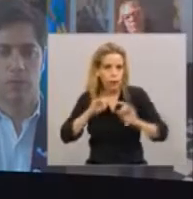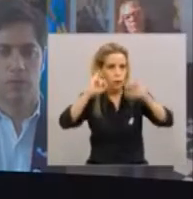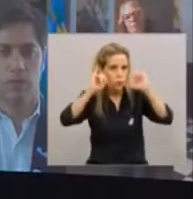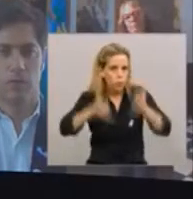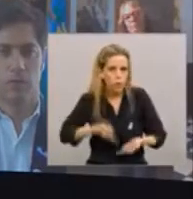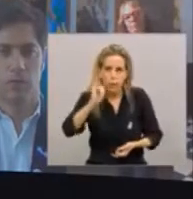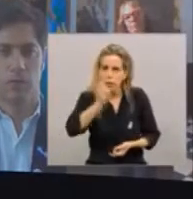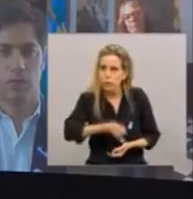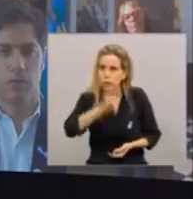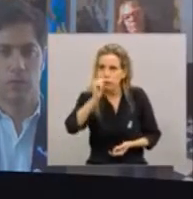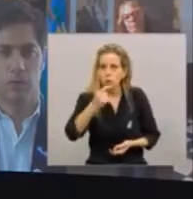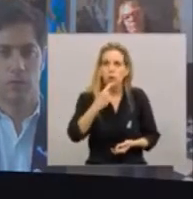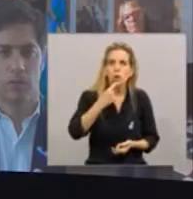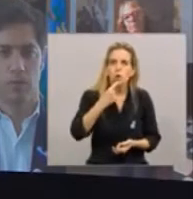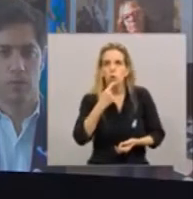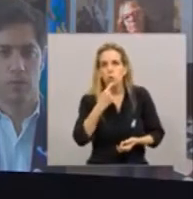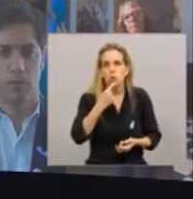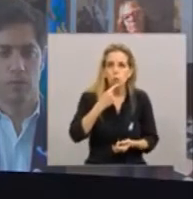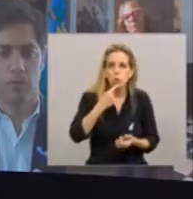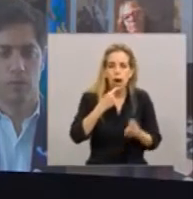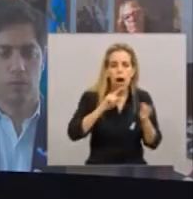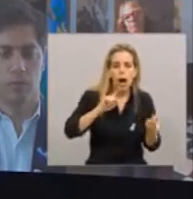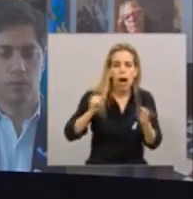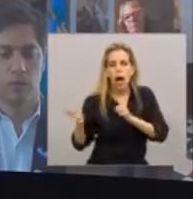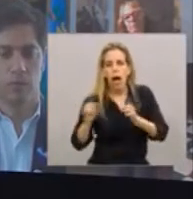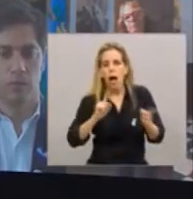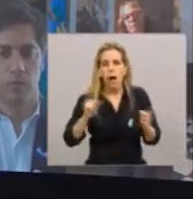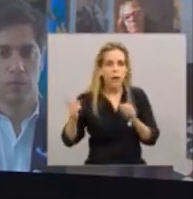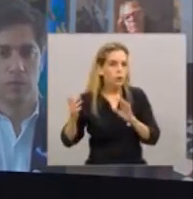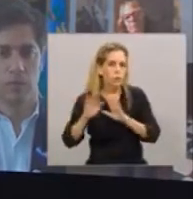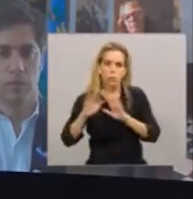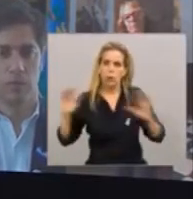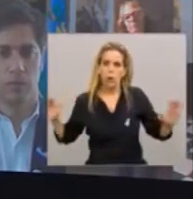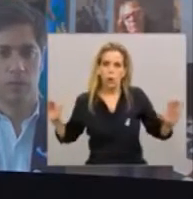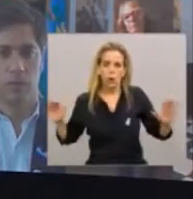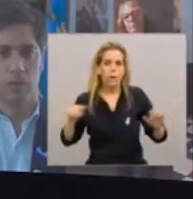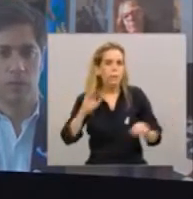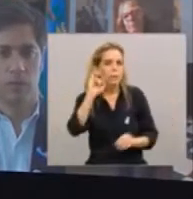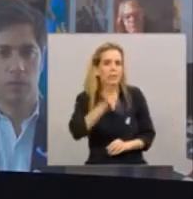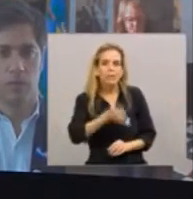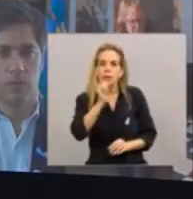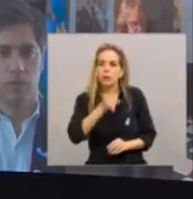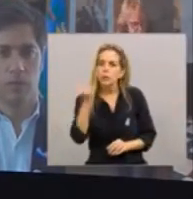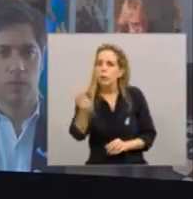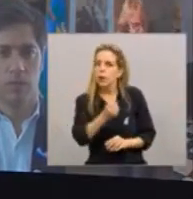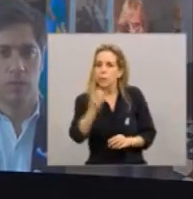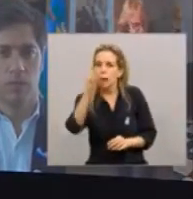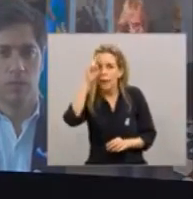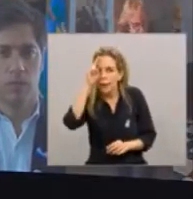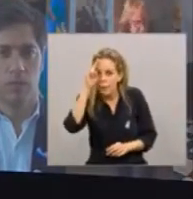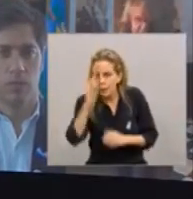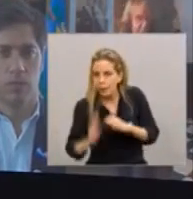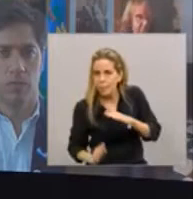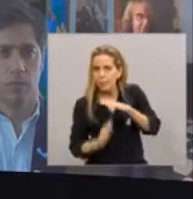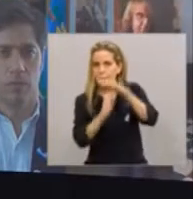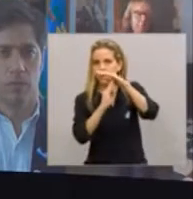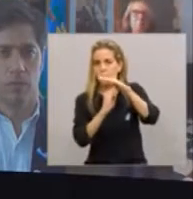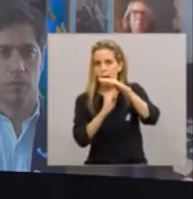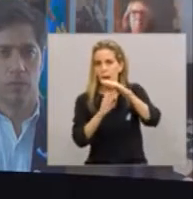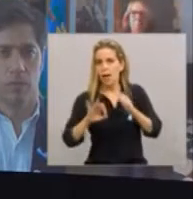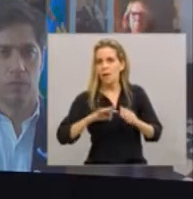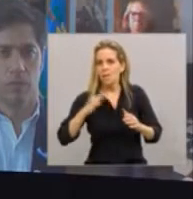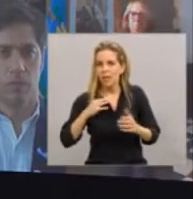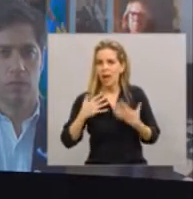que no había una disyuntiva que lo que teníamos que hacer era preservar la vida y la salud de la